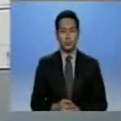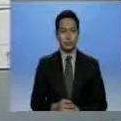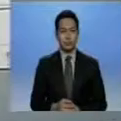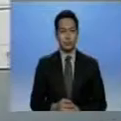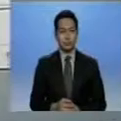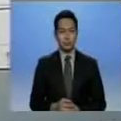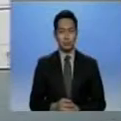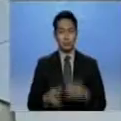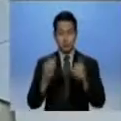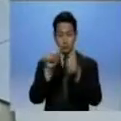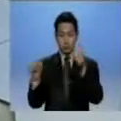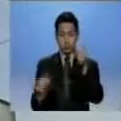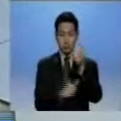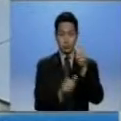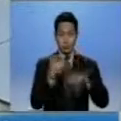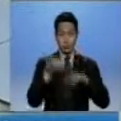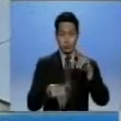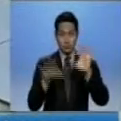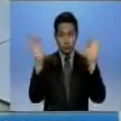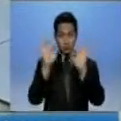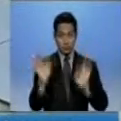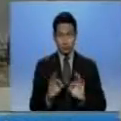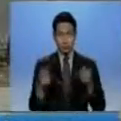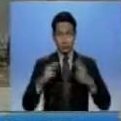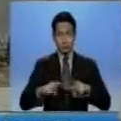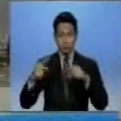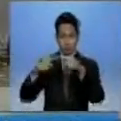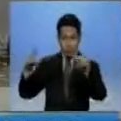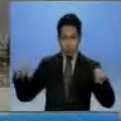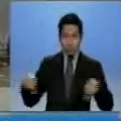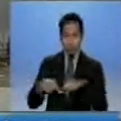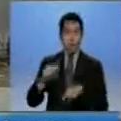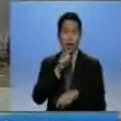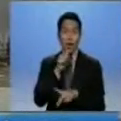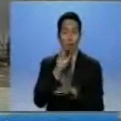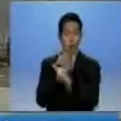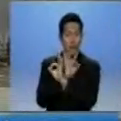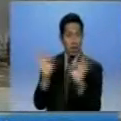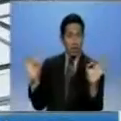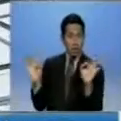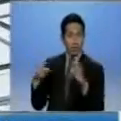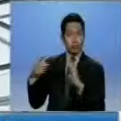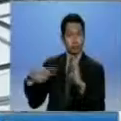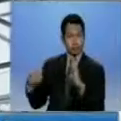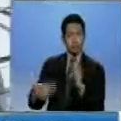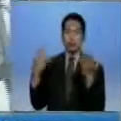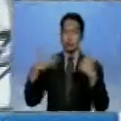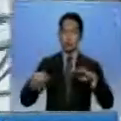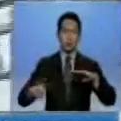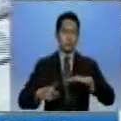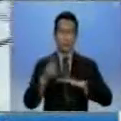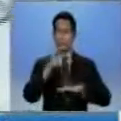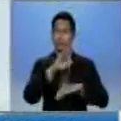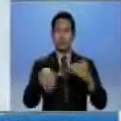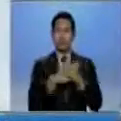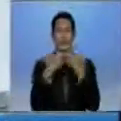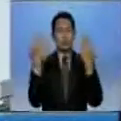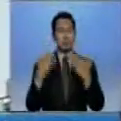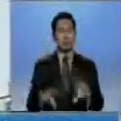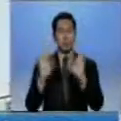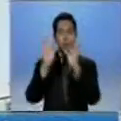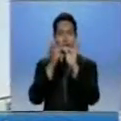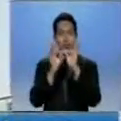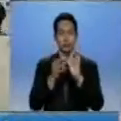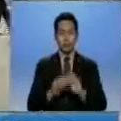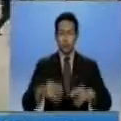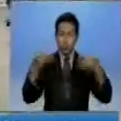La subestación eléctrica y la planta de tratamiento de agua son las primeras obras culminadas como parte del proceso de reconstrucción